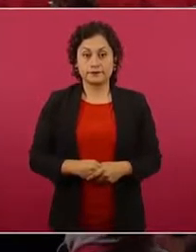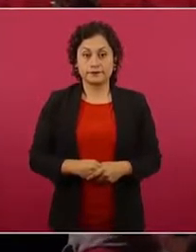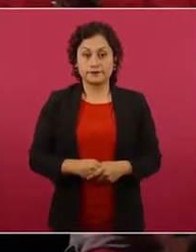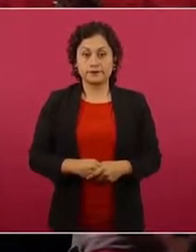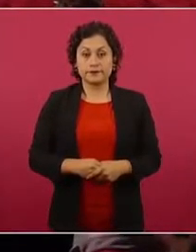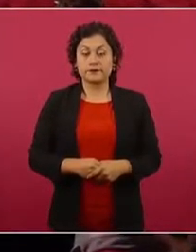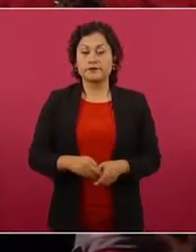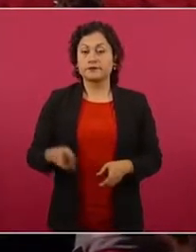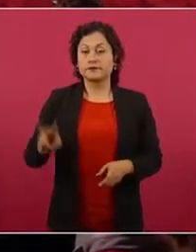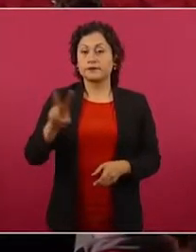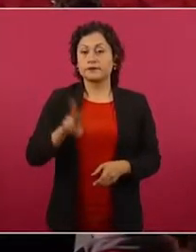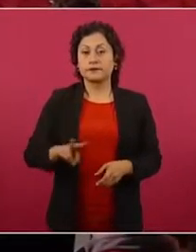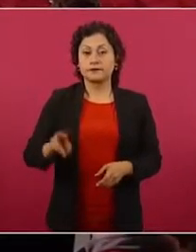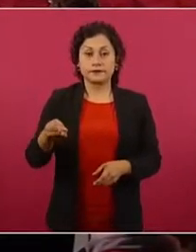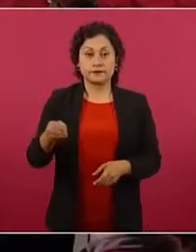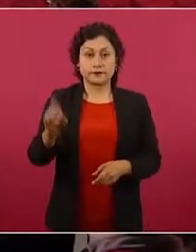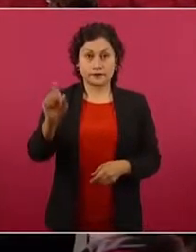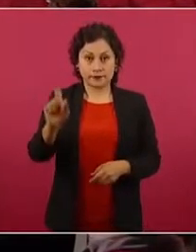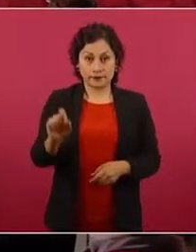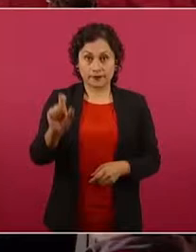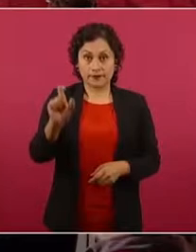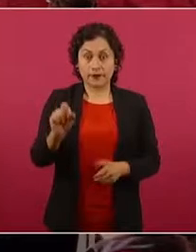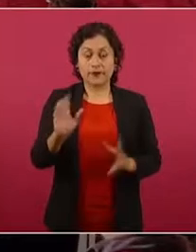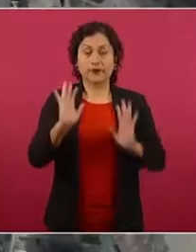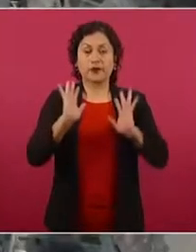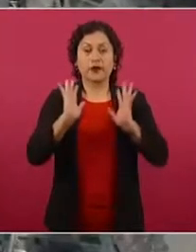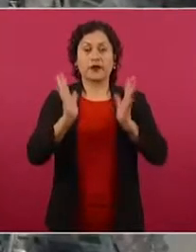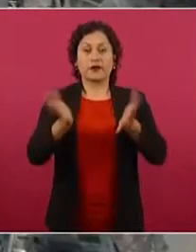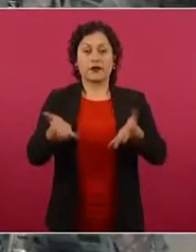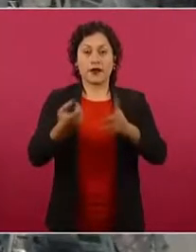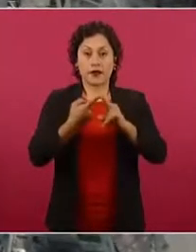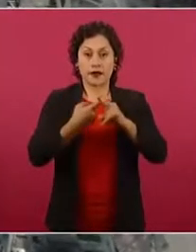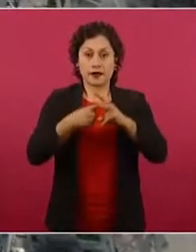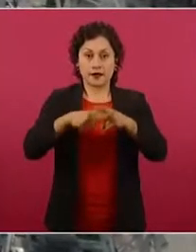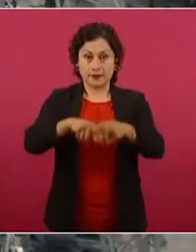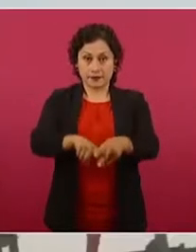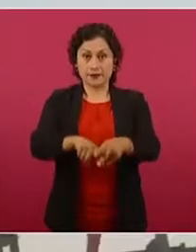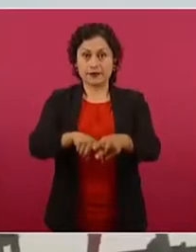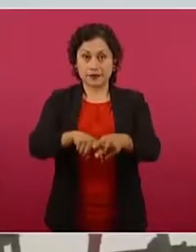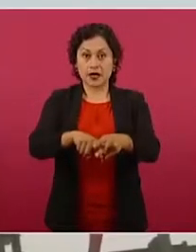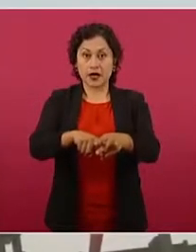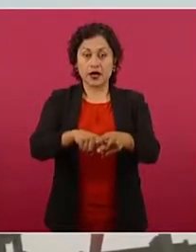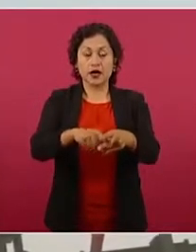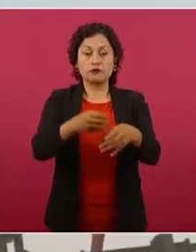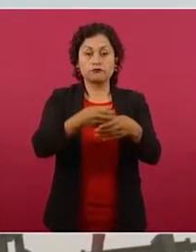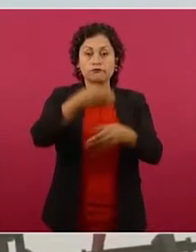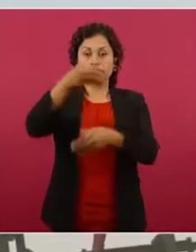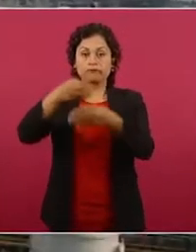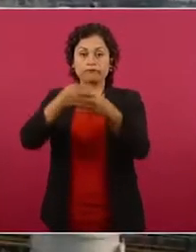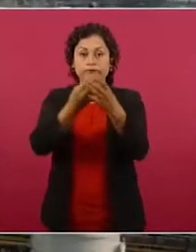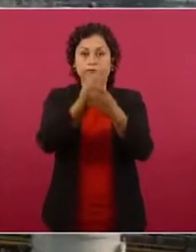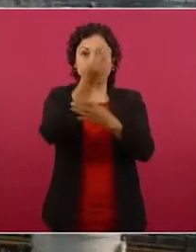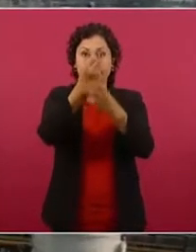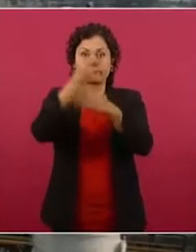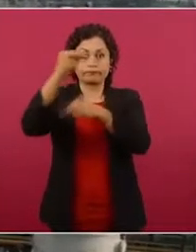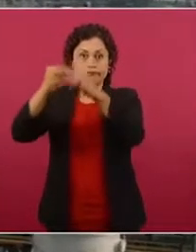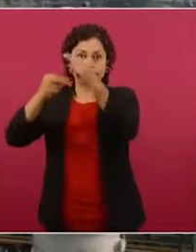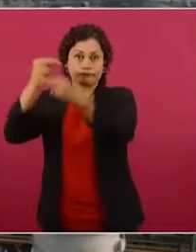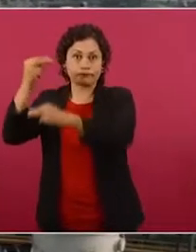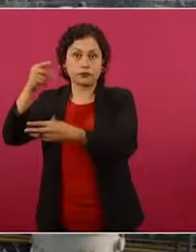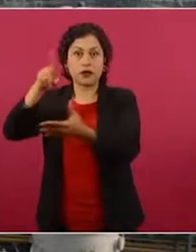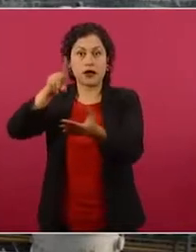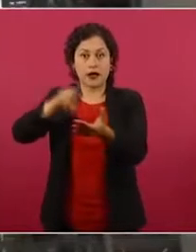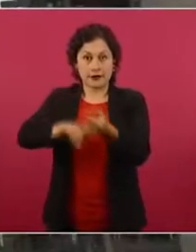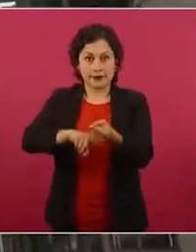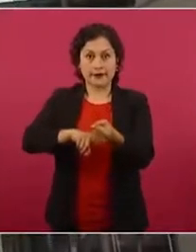Es viernes 20 de mayo, se han comenzado a colocar las chimeneas en los módulos de los calentadores de